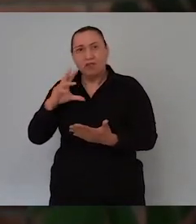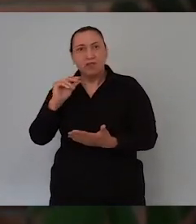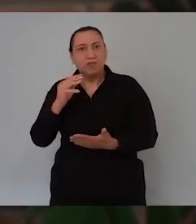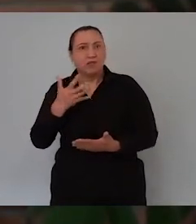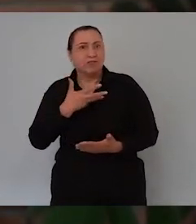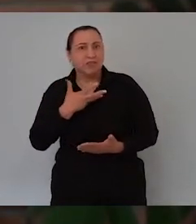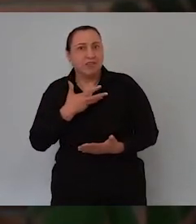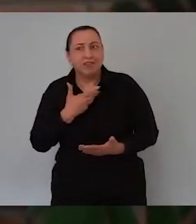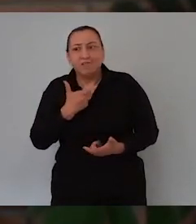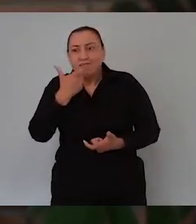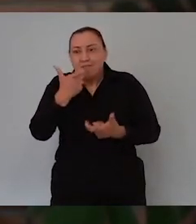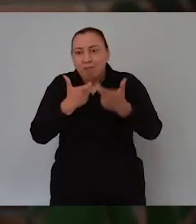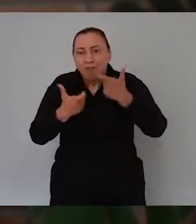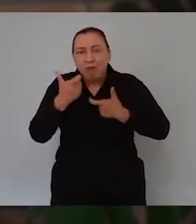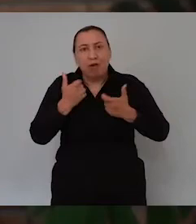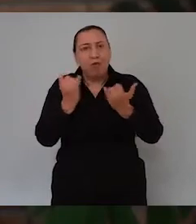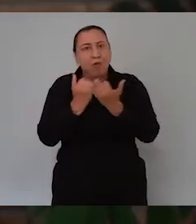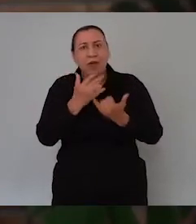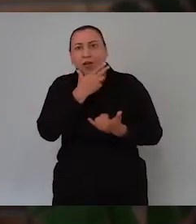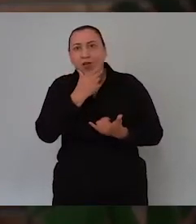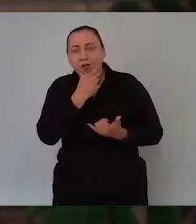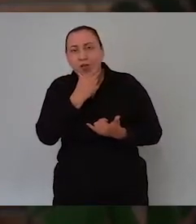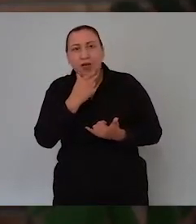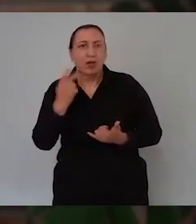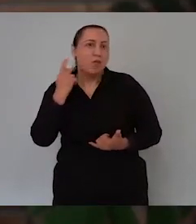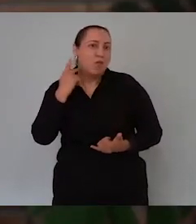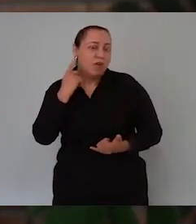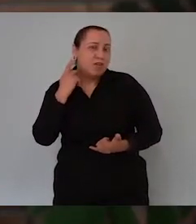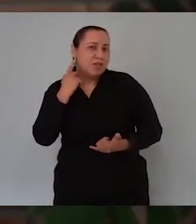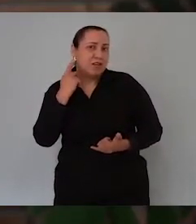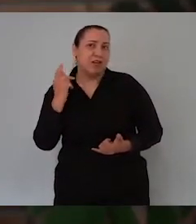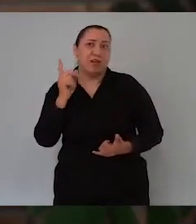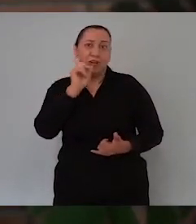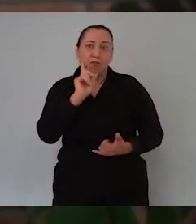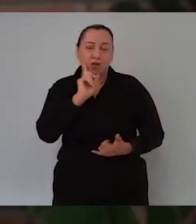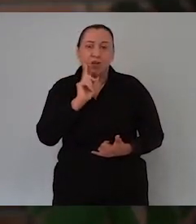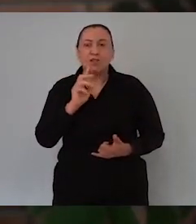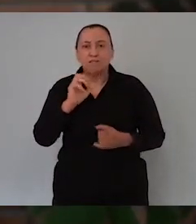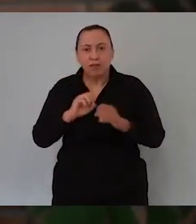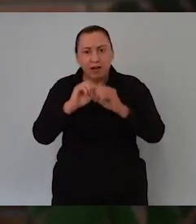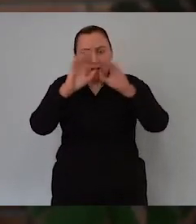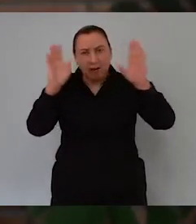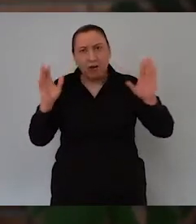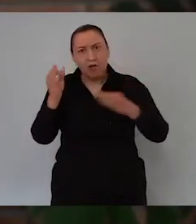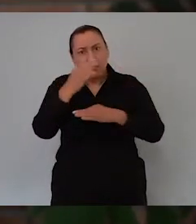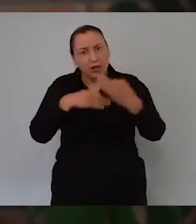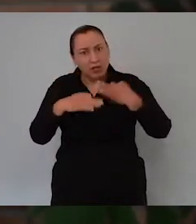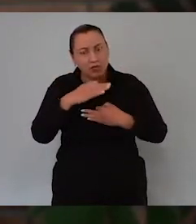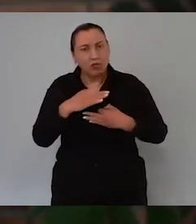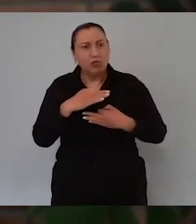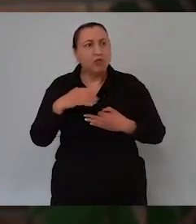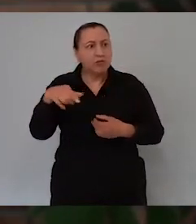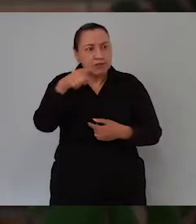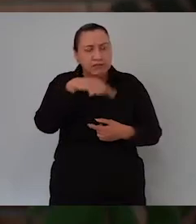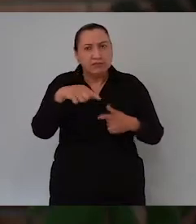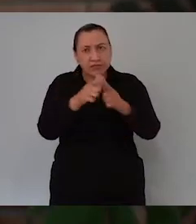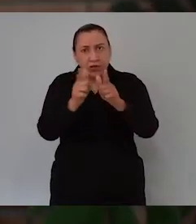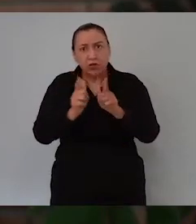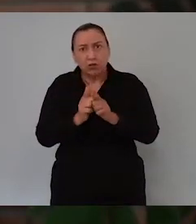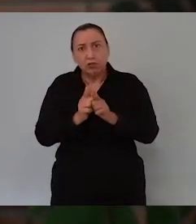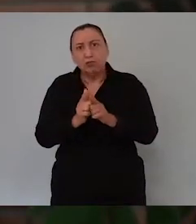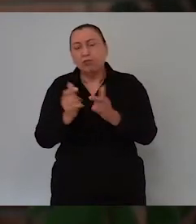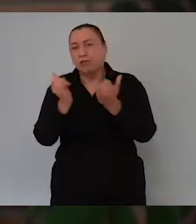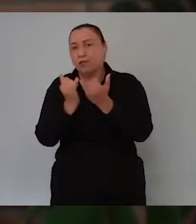o quienes aún están en desventaja salarial. La madurez de las mujeres en la política exige compromisos claros con este